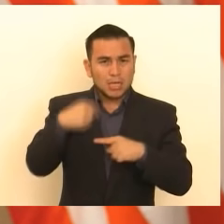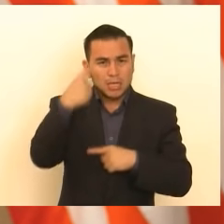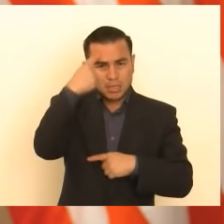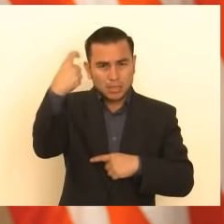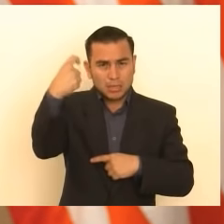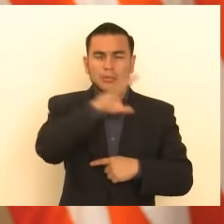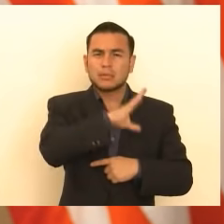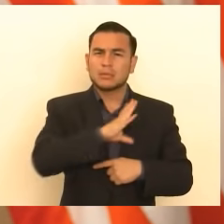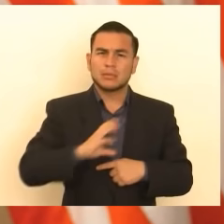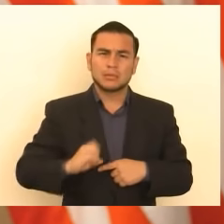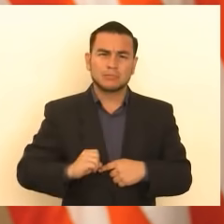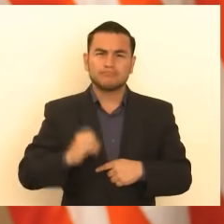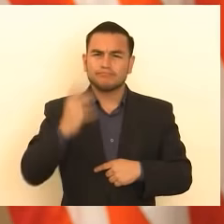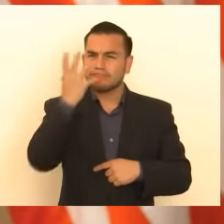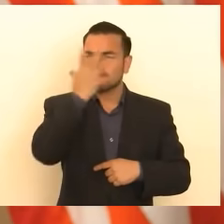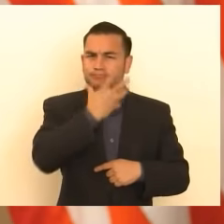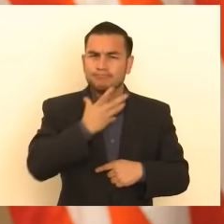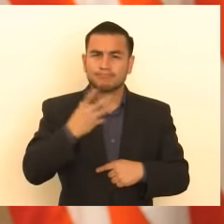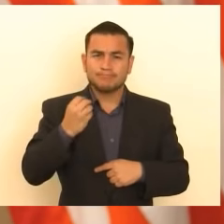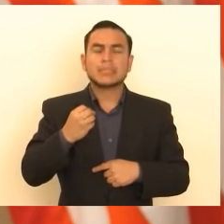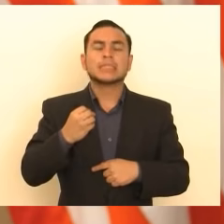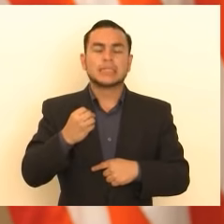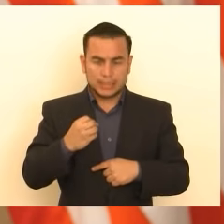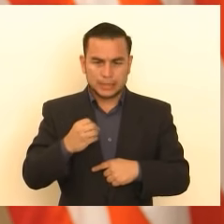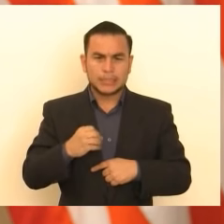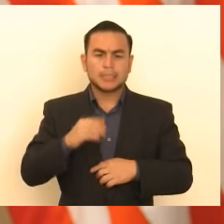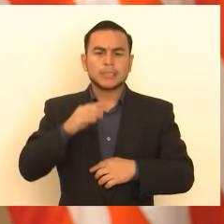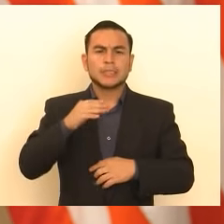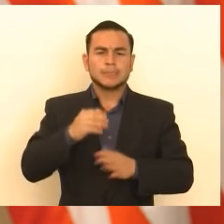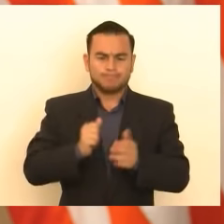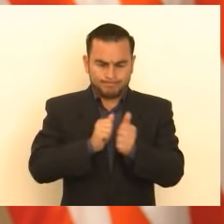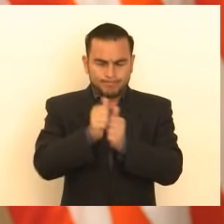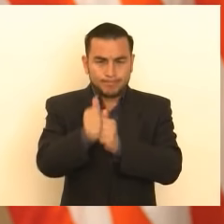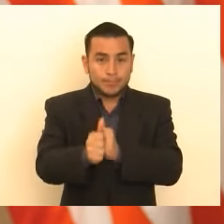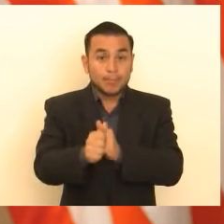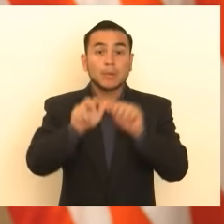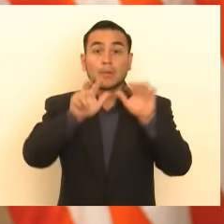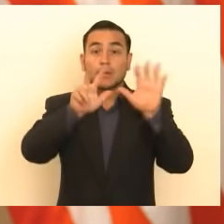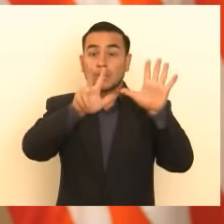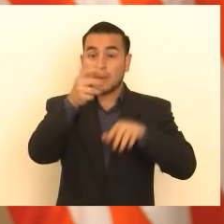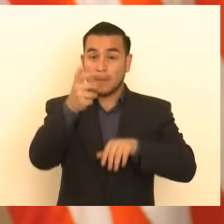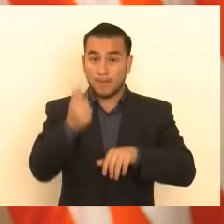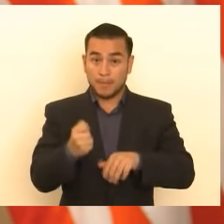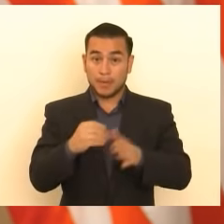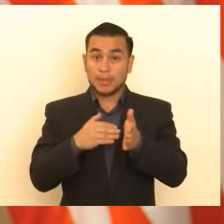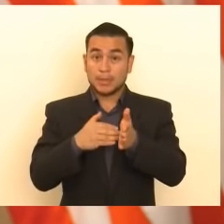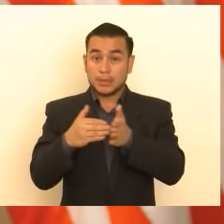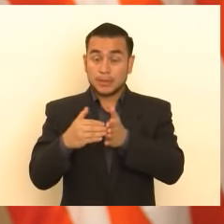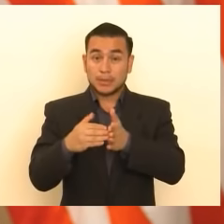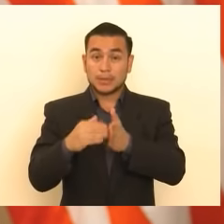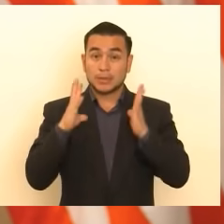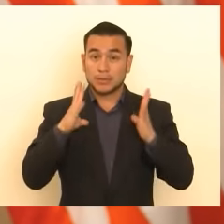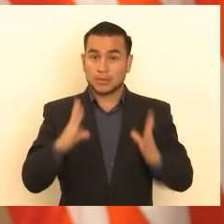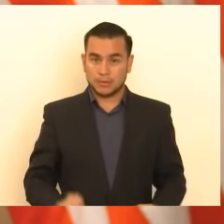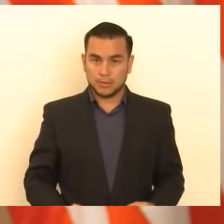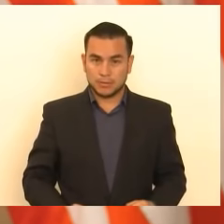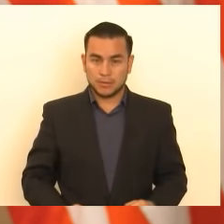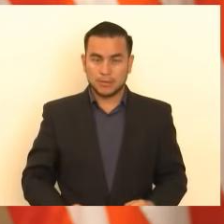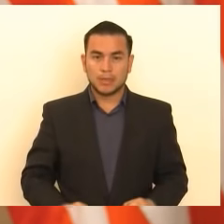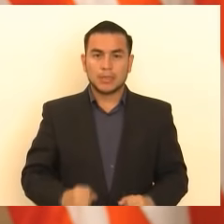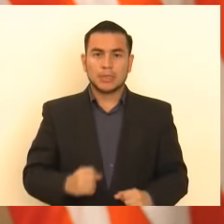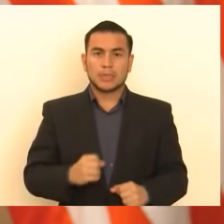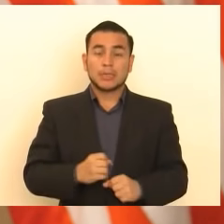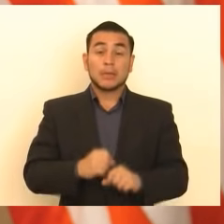pasos agigantados en 8 meses que tenemos de gobierno. La inseguridad se ha reducido en un 60% y